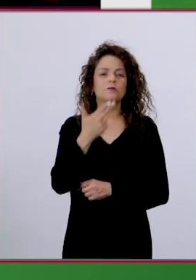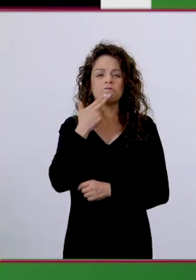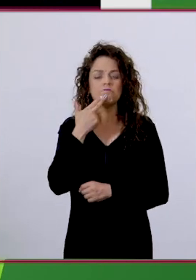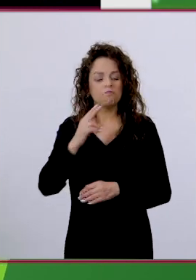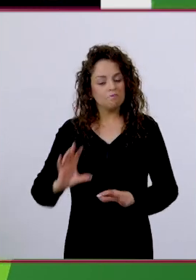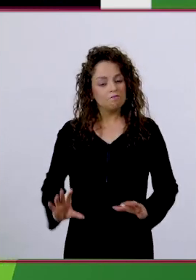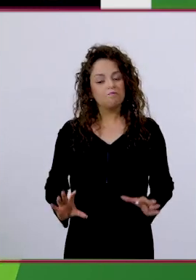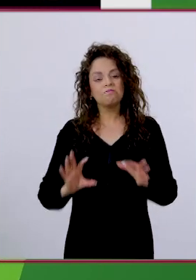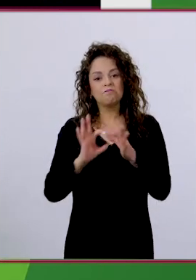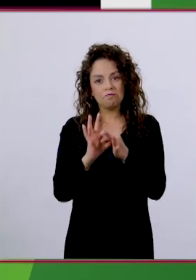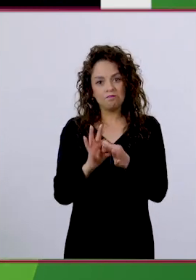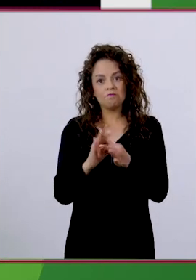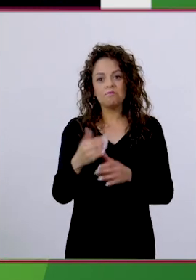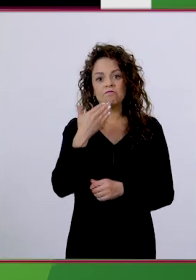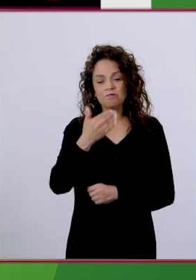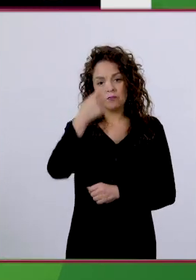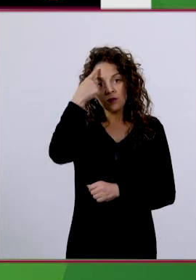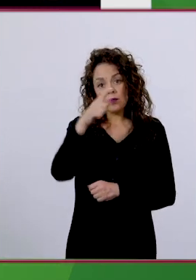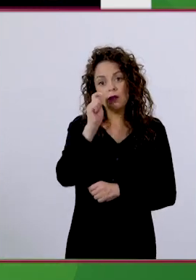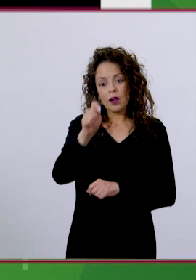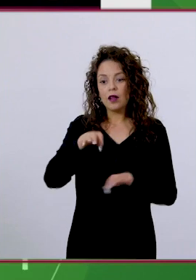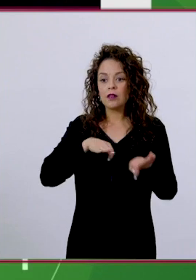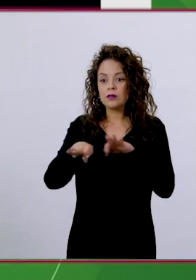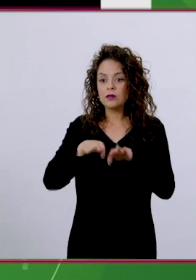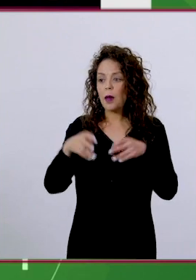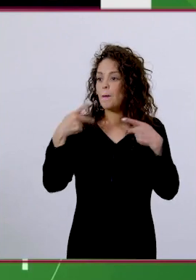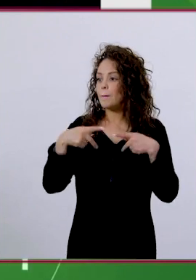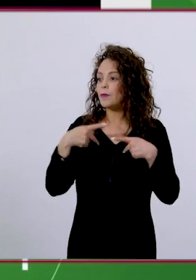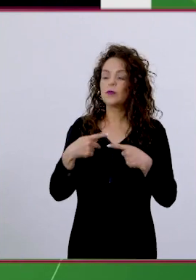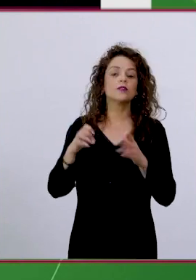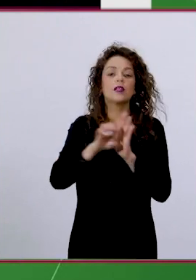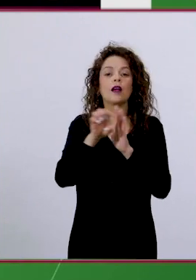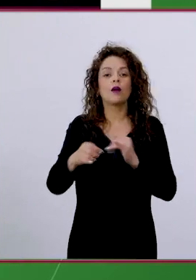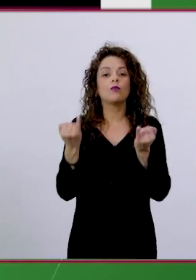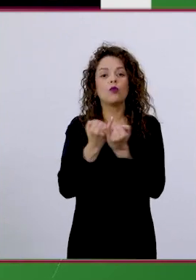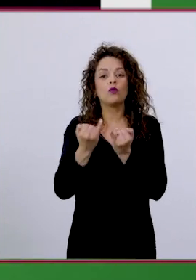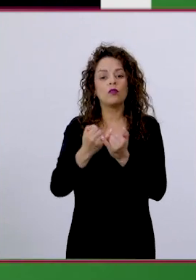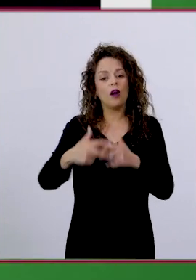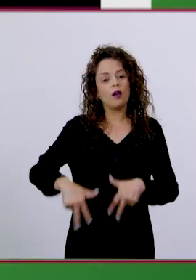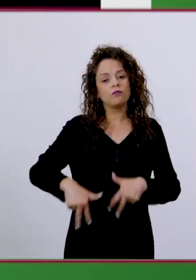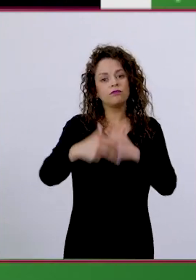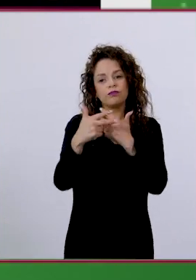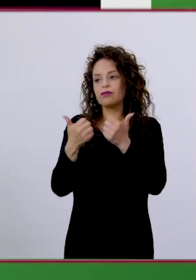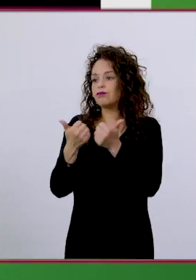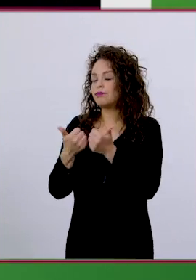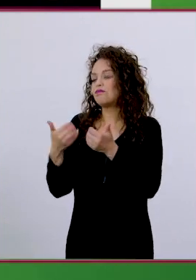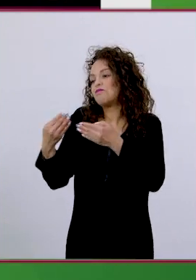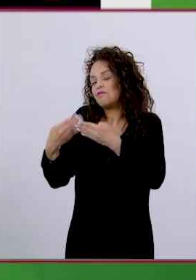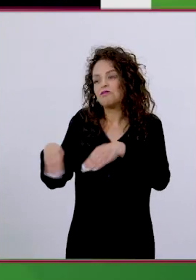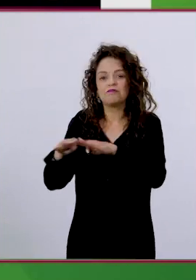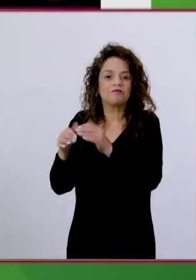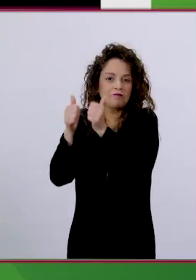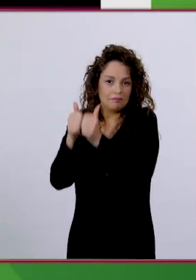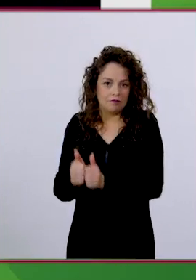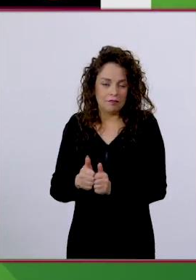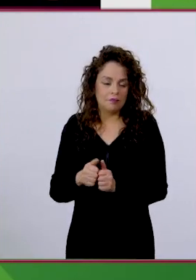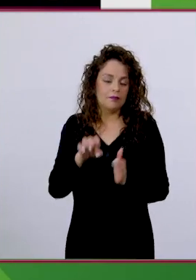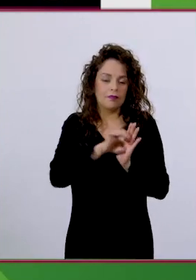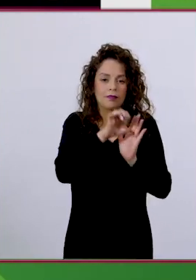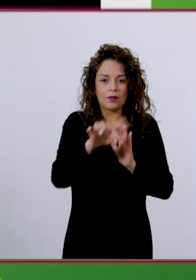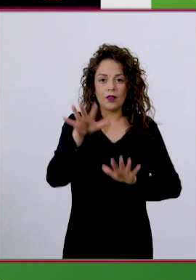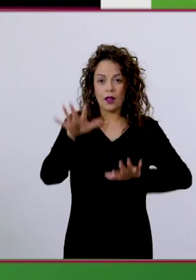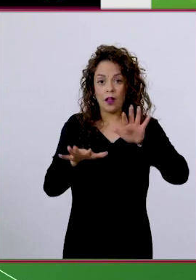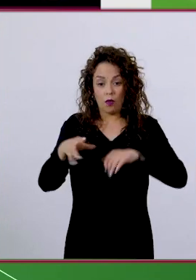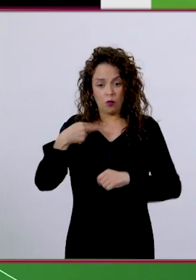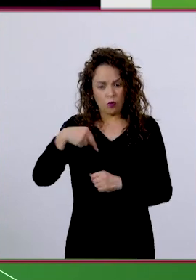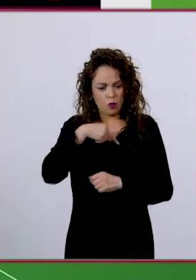aliado justo con el trabajo para las personas a distancia, ¿no? Sobre todo es eso, el hecho de que de repente nosotros nos encontremos situados